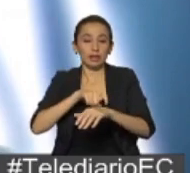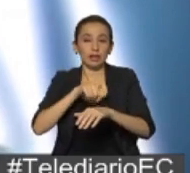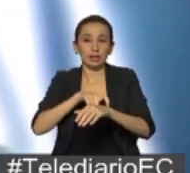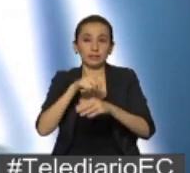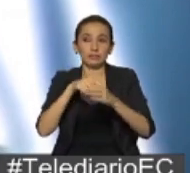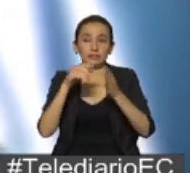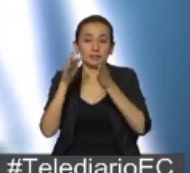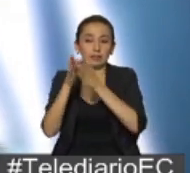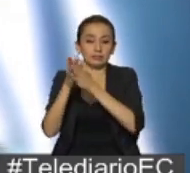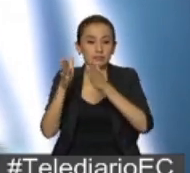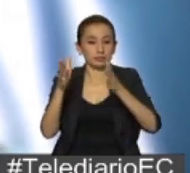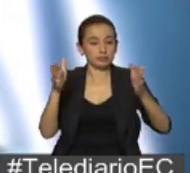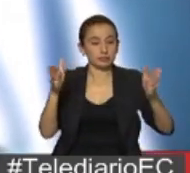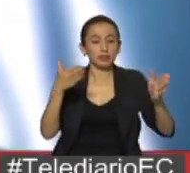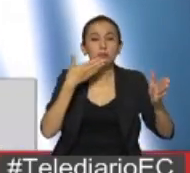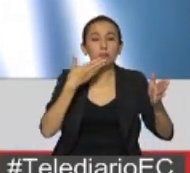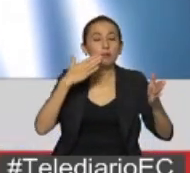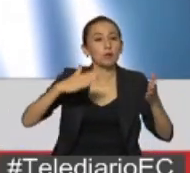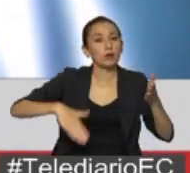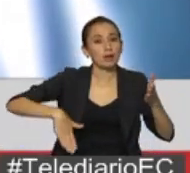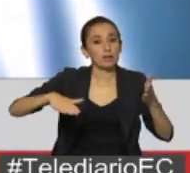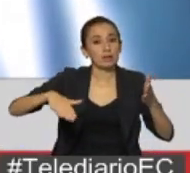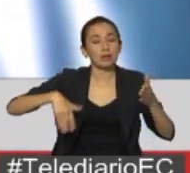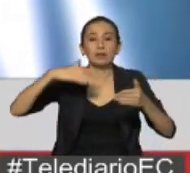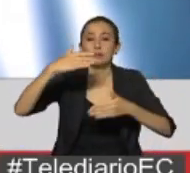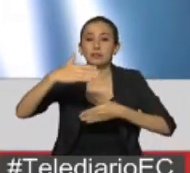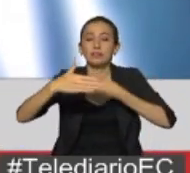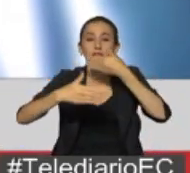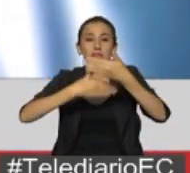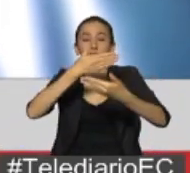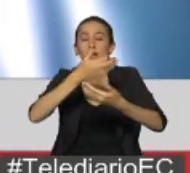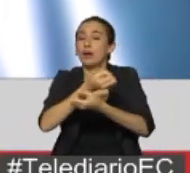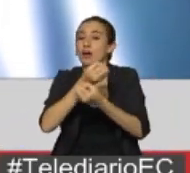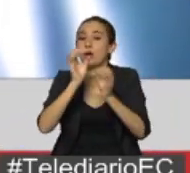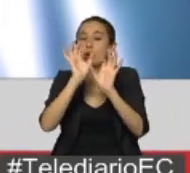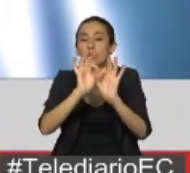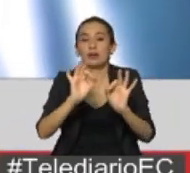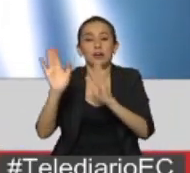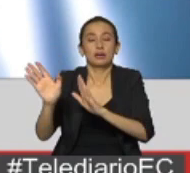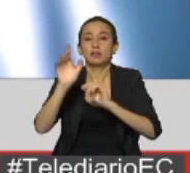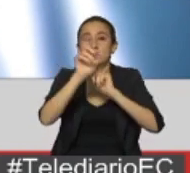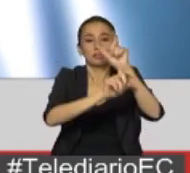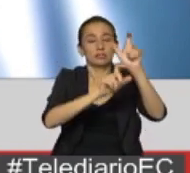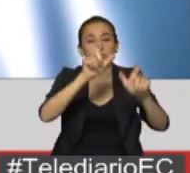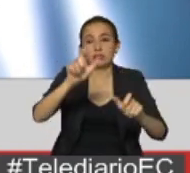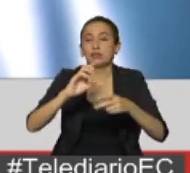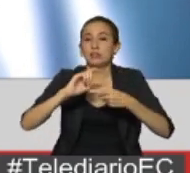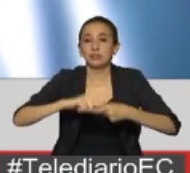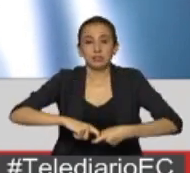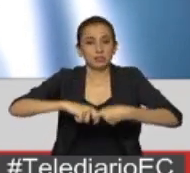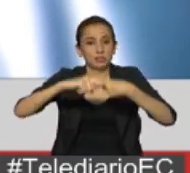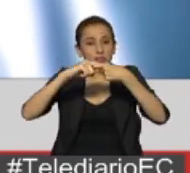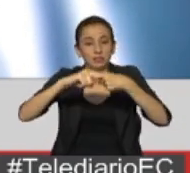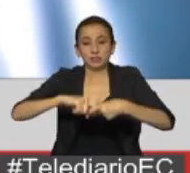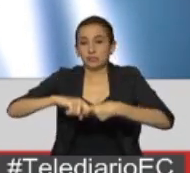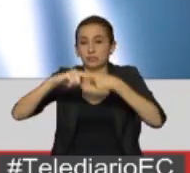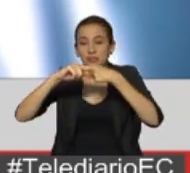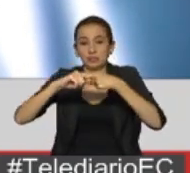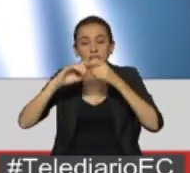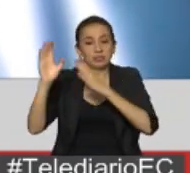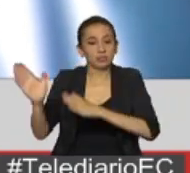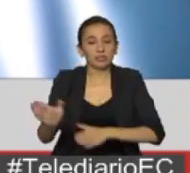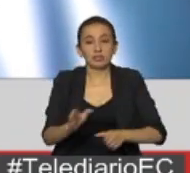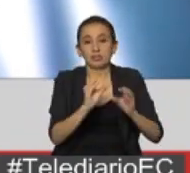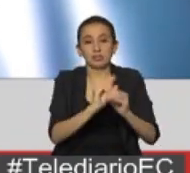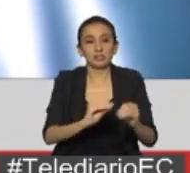la idea es no afectarle al gobierno autónomo descentralizado como cliente nuestro. En verdad se suspende lo que serían